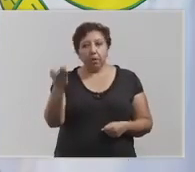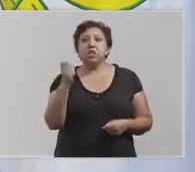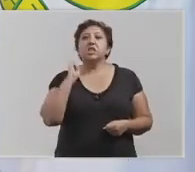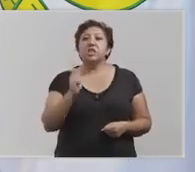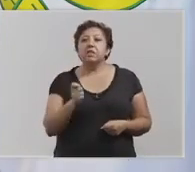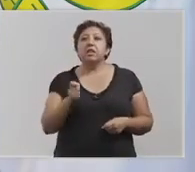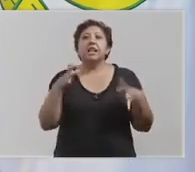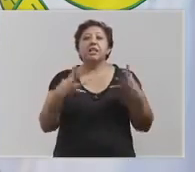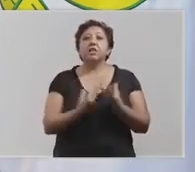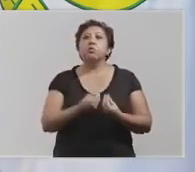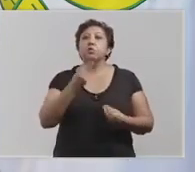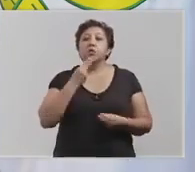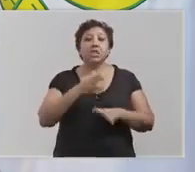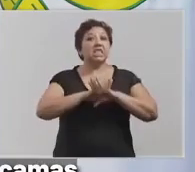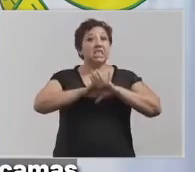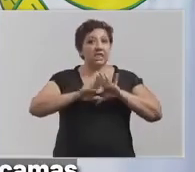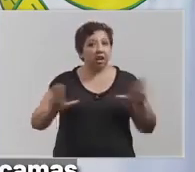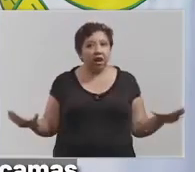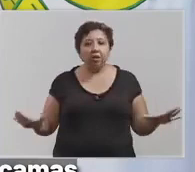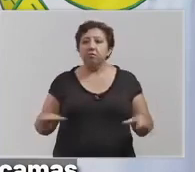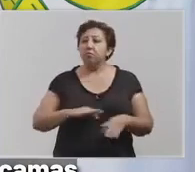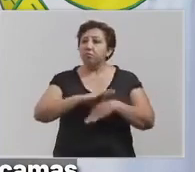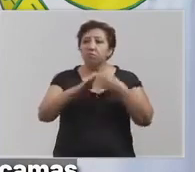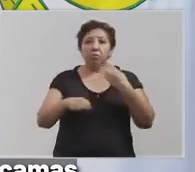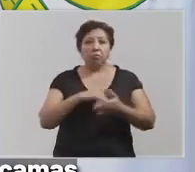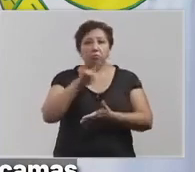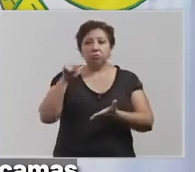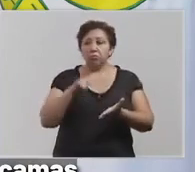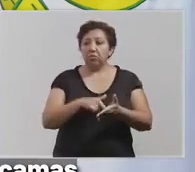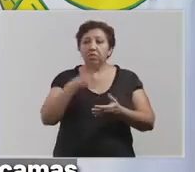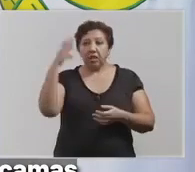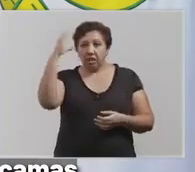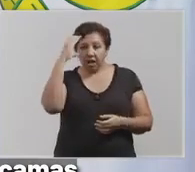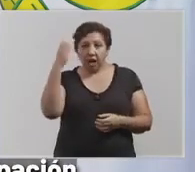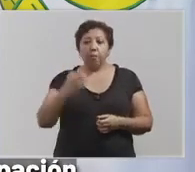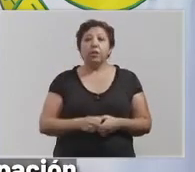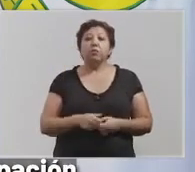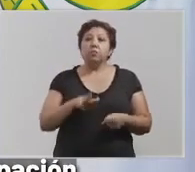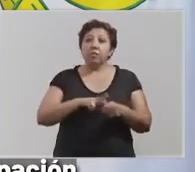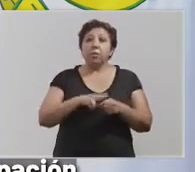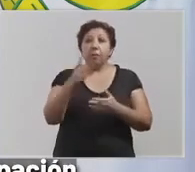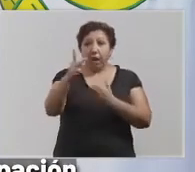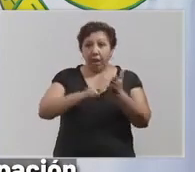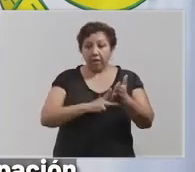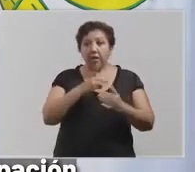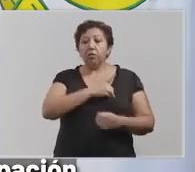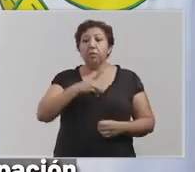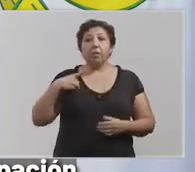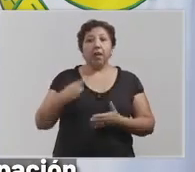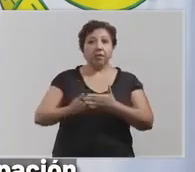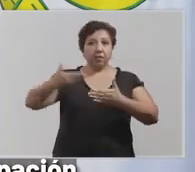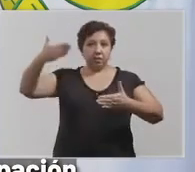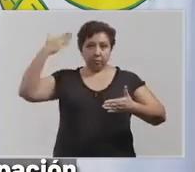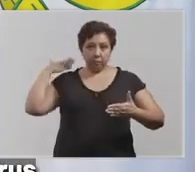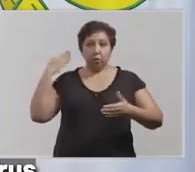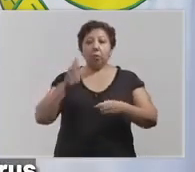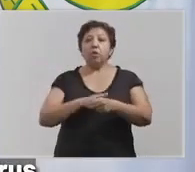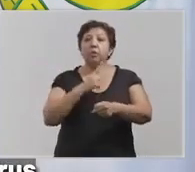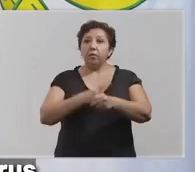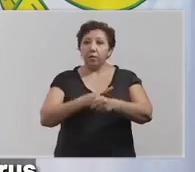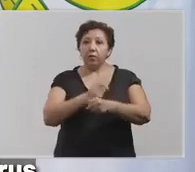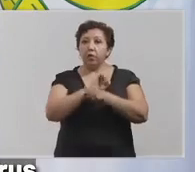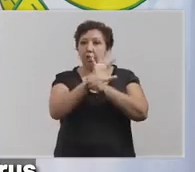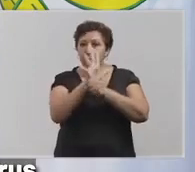temporales significa que estamos utilizando ya nuestra reserva estratégica total de camas y equipo planeados con la debida anticipación ante